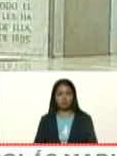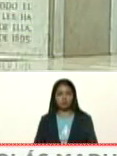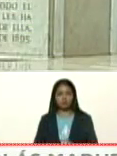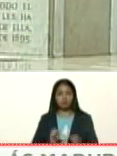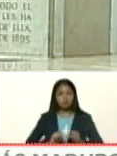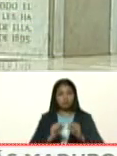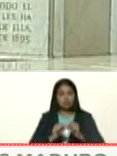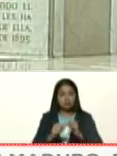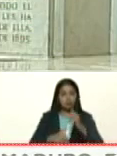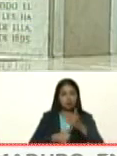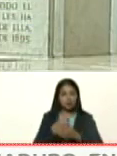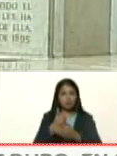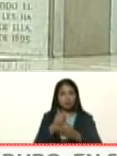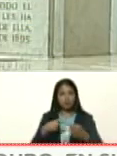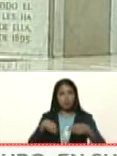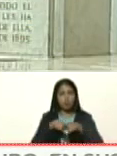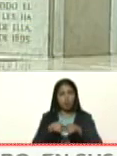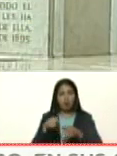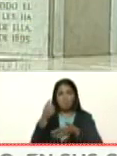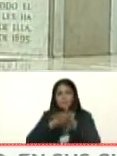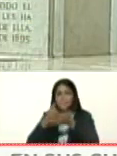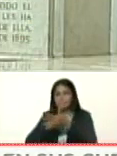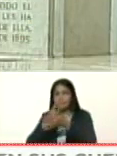seguían en encarnizado combate.